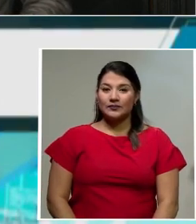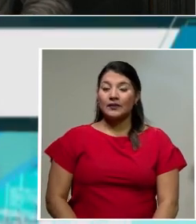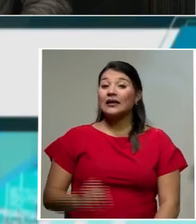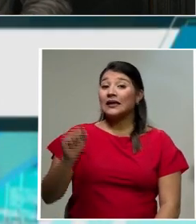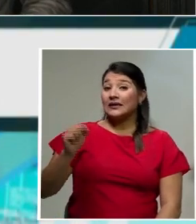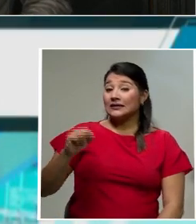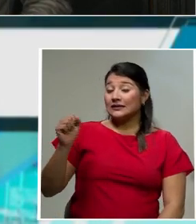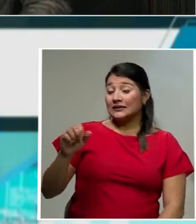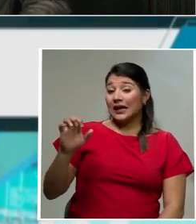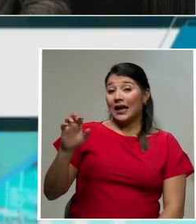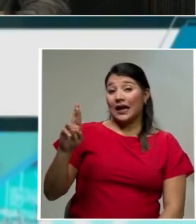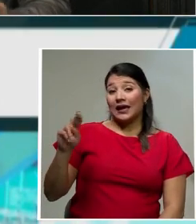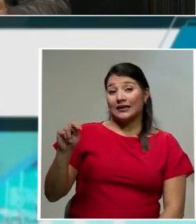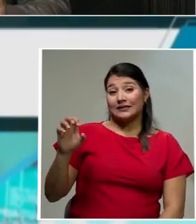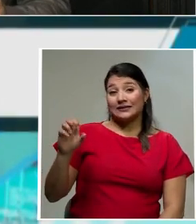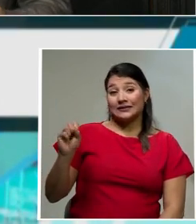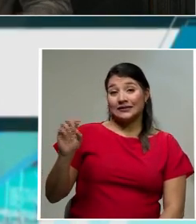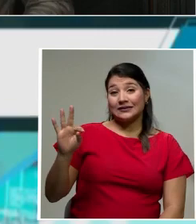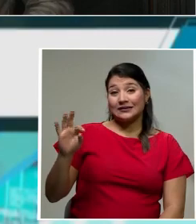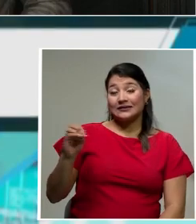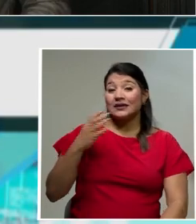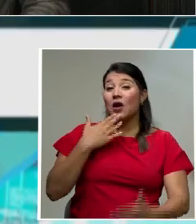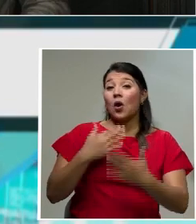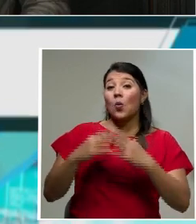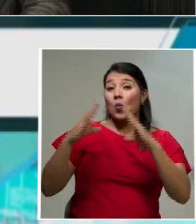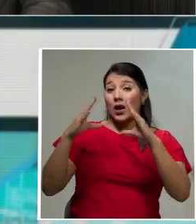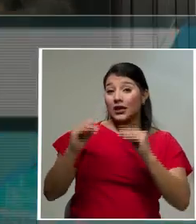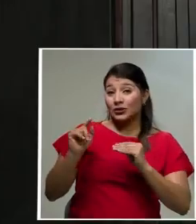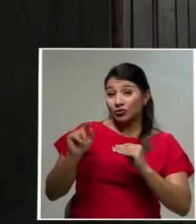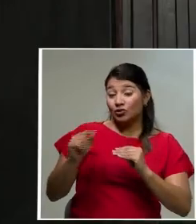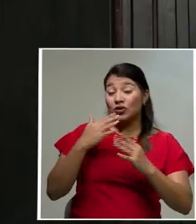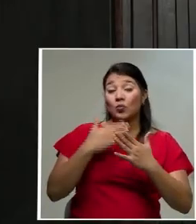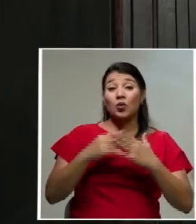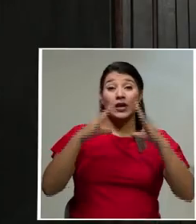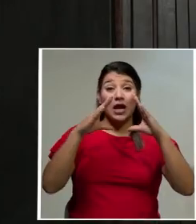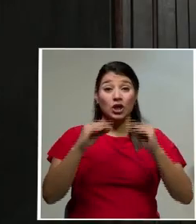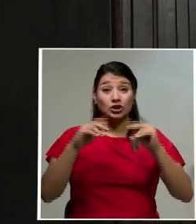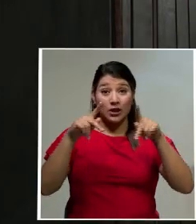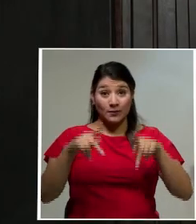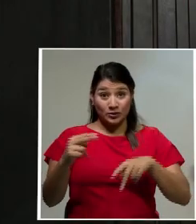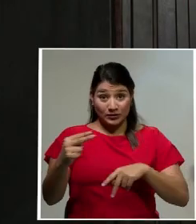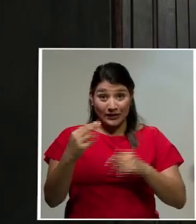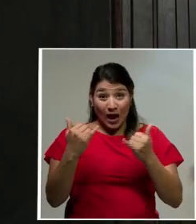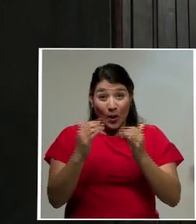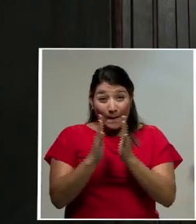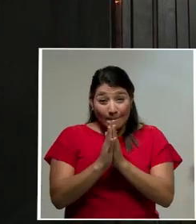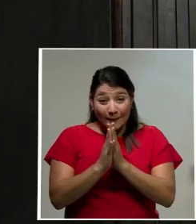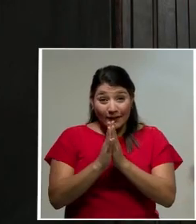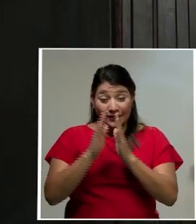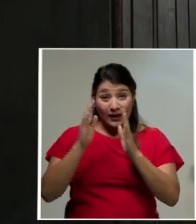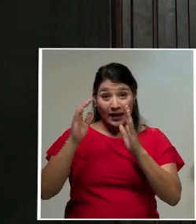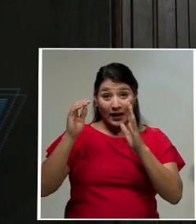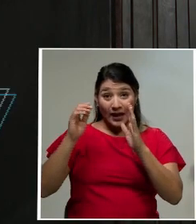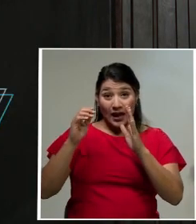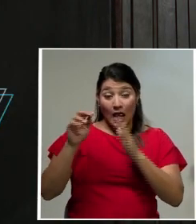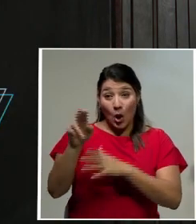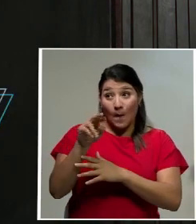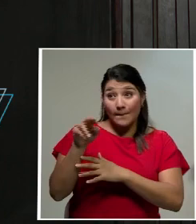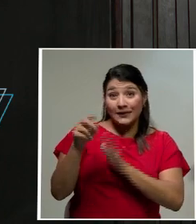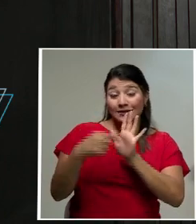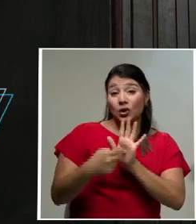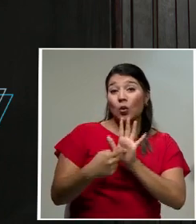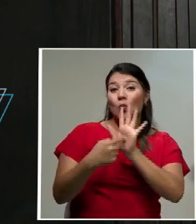Así es, don Ernesto, buenas noches para usted y para los televidentes. Vamos a pedirle a nuestro compañero Marco Millape que pongamos en pantalla de